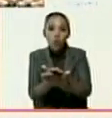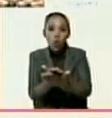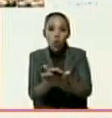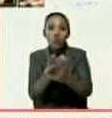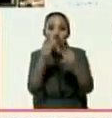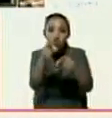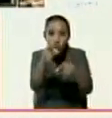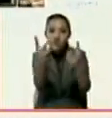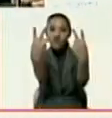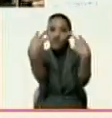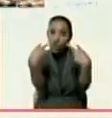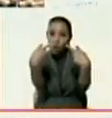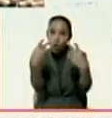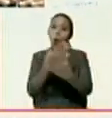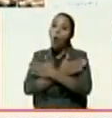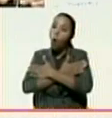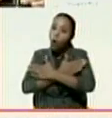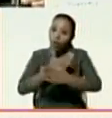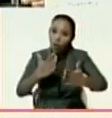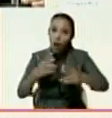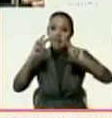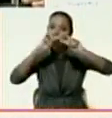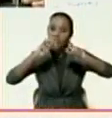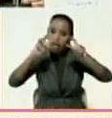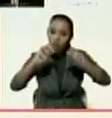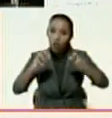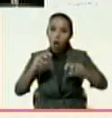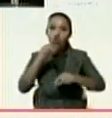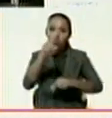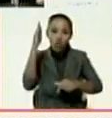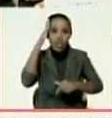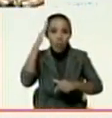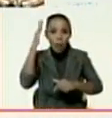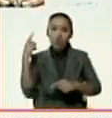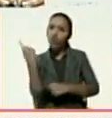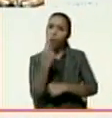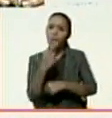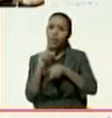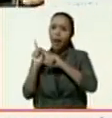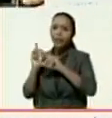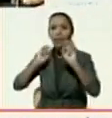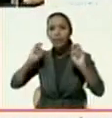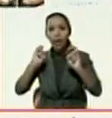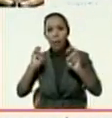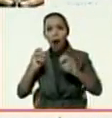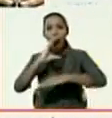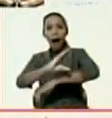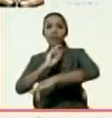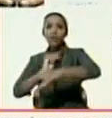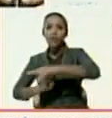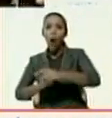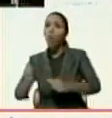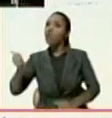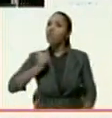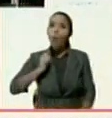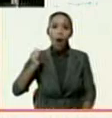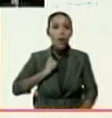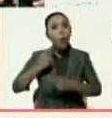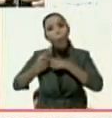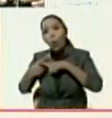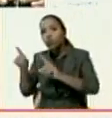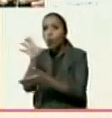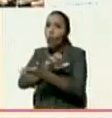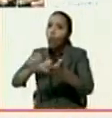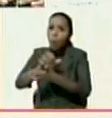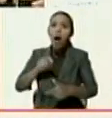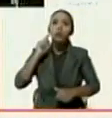viendo, que colabores con las investigaciones, lo que sepas, no solamente en este hecho de CanTV, donde la vemos en este